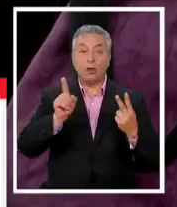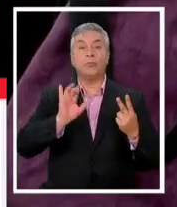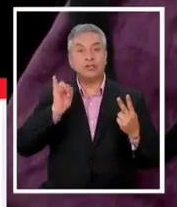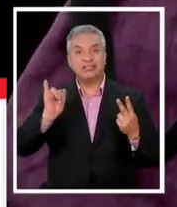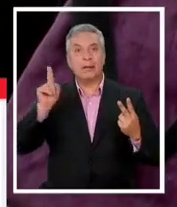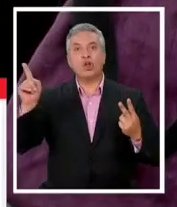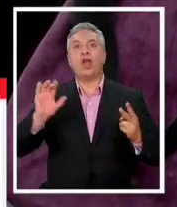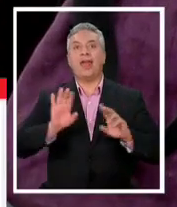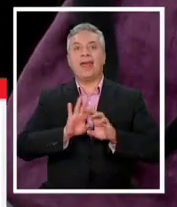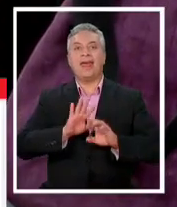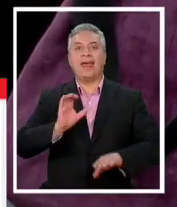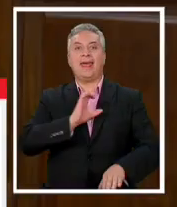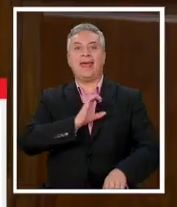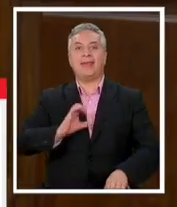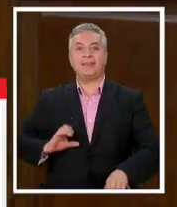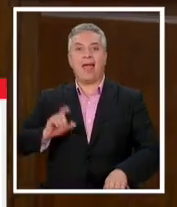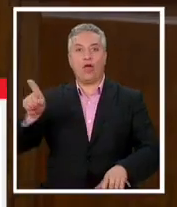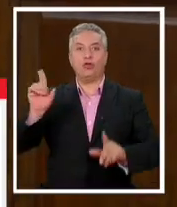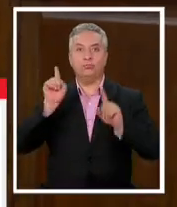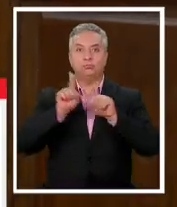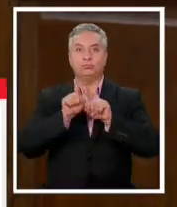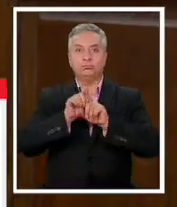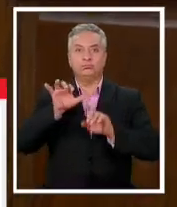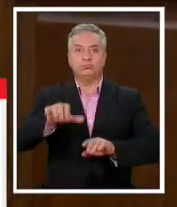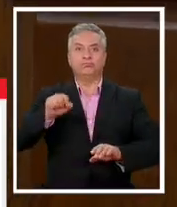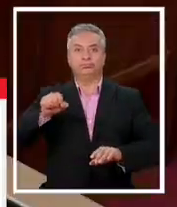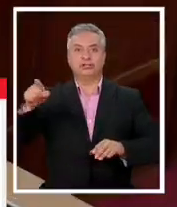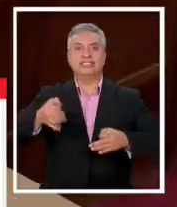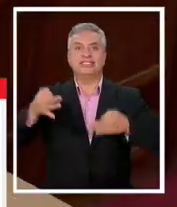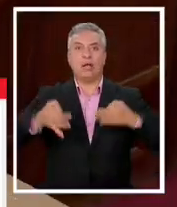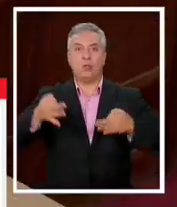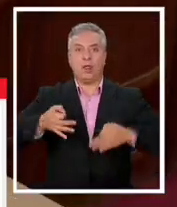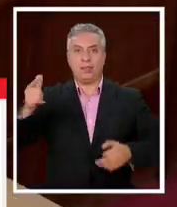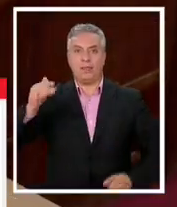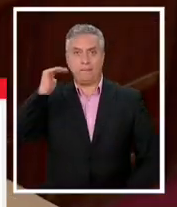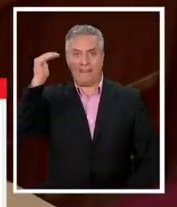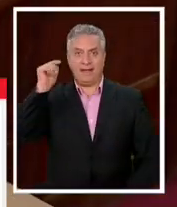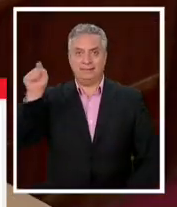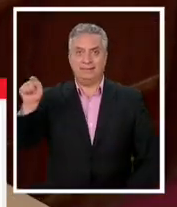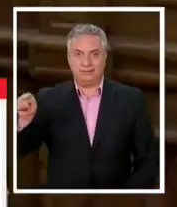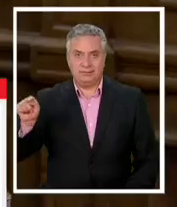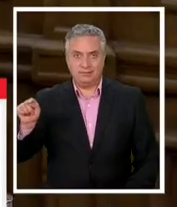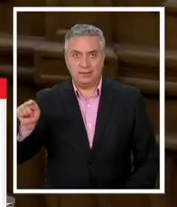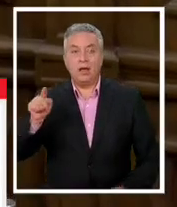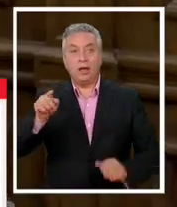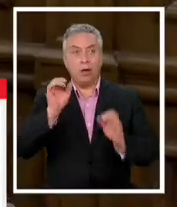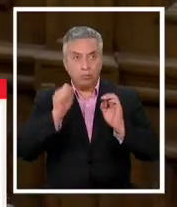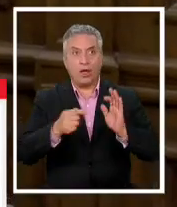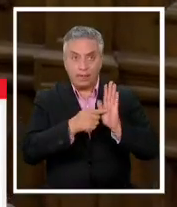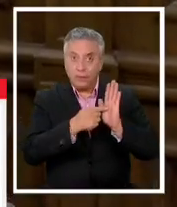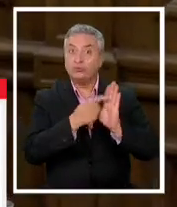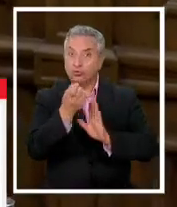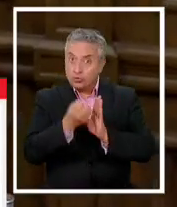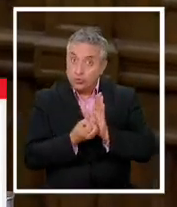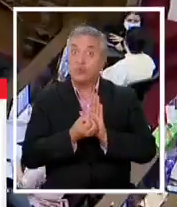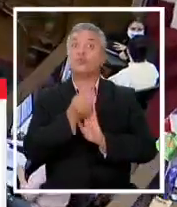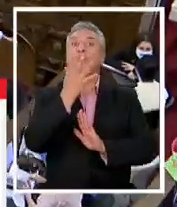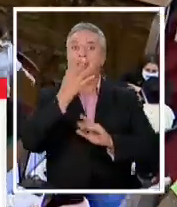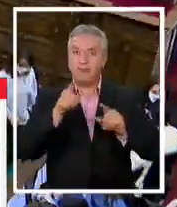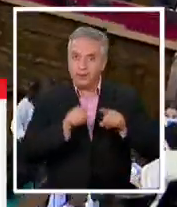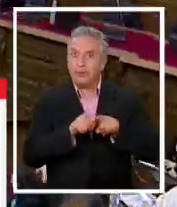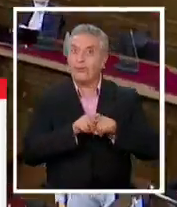el monopolio del uso de la fuerza. Normas de seguridad aprobada el mismo día en que la convención fijó en el borrador los que podrían ser los nuevos estados de